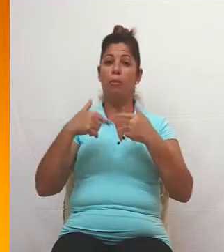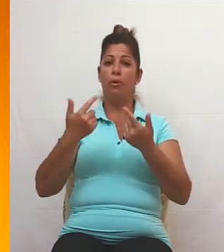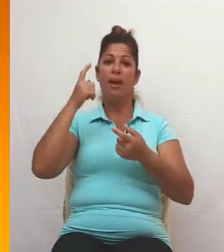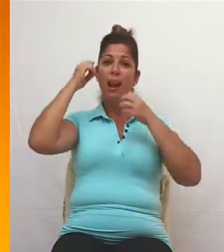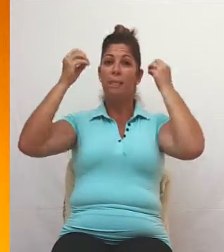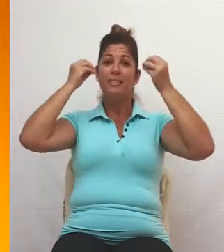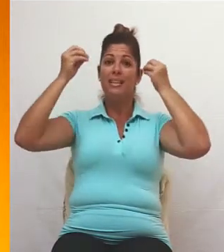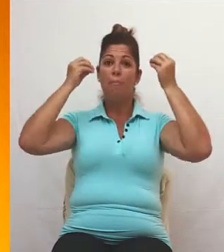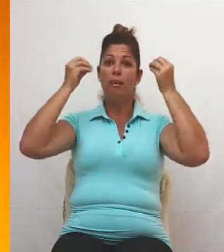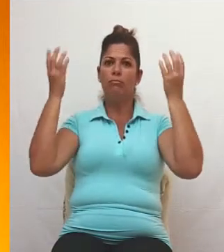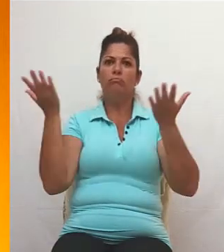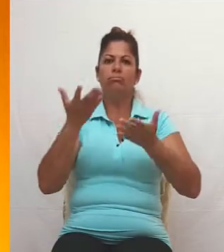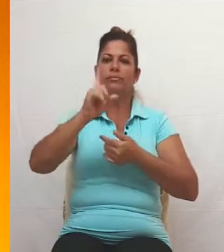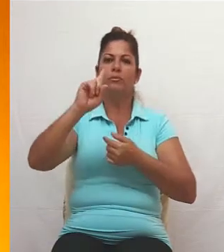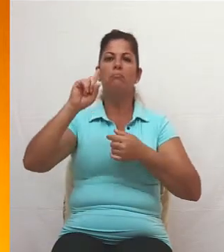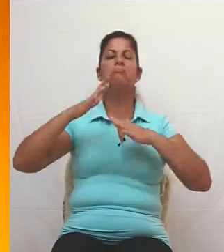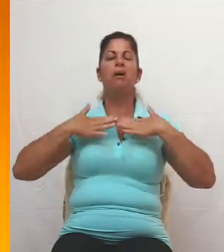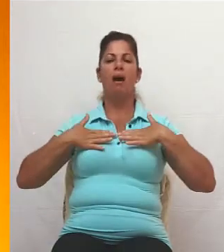pensamiento involuntario